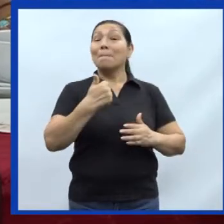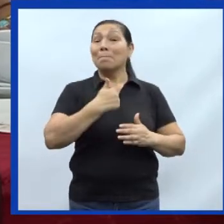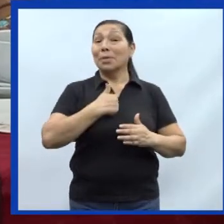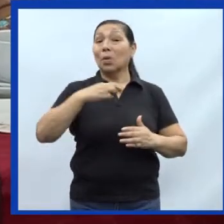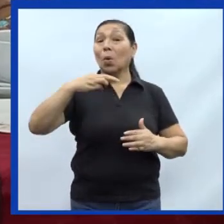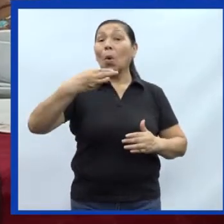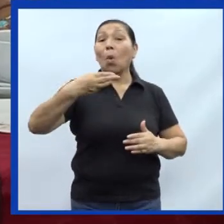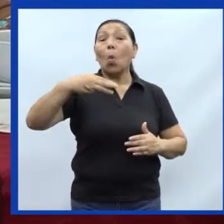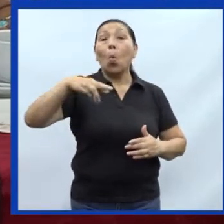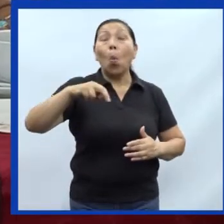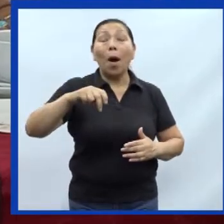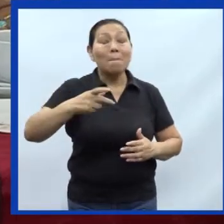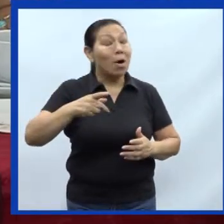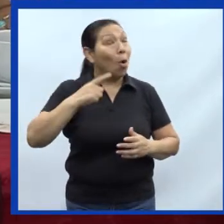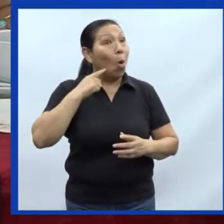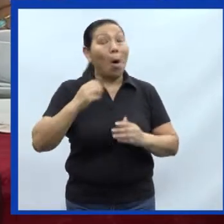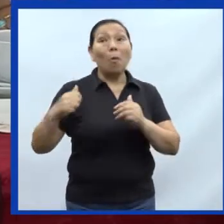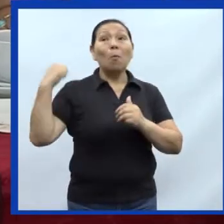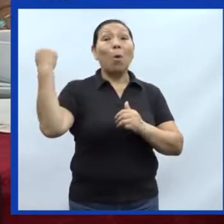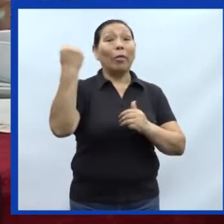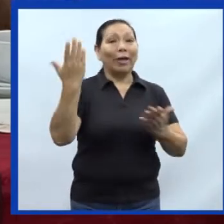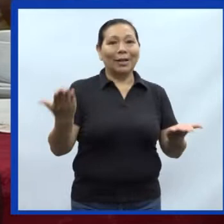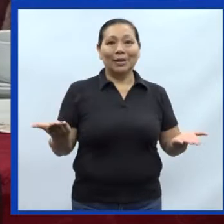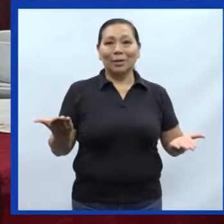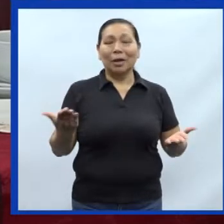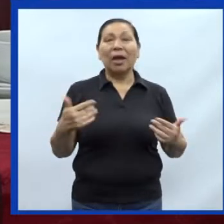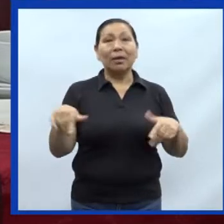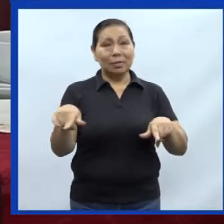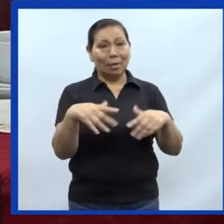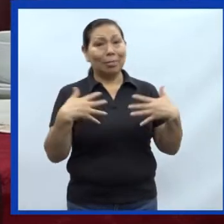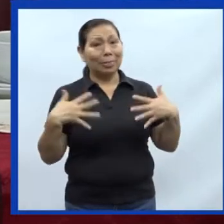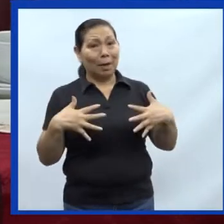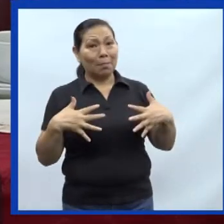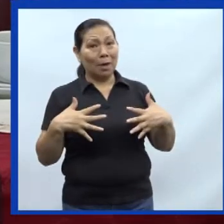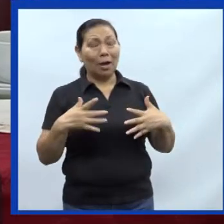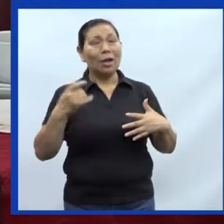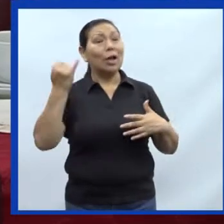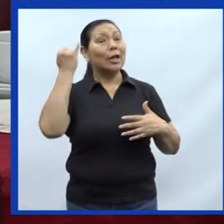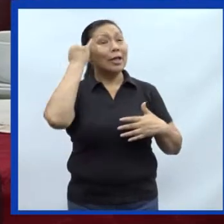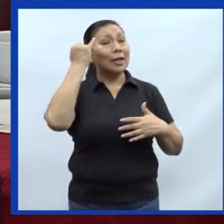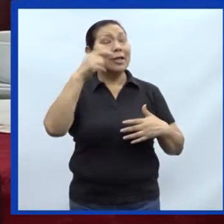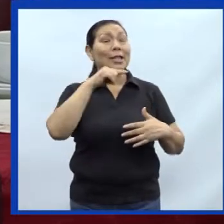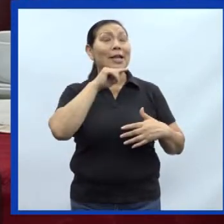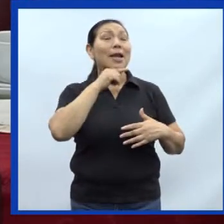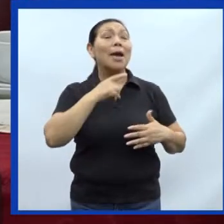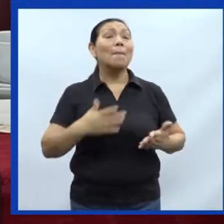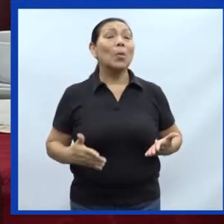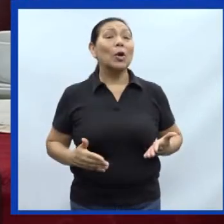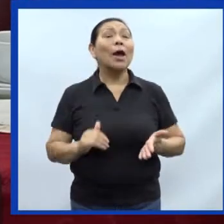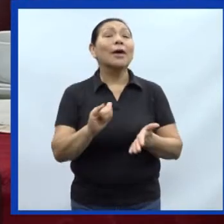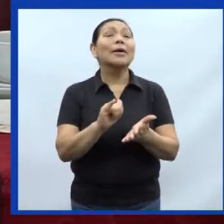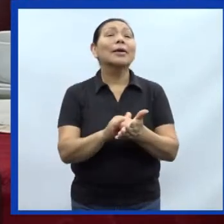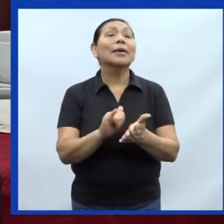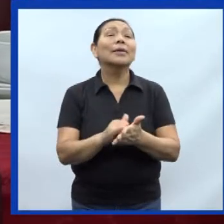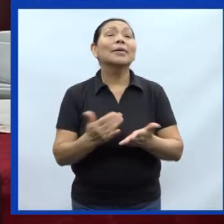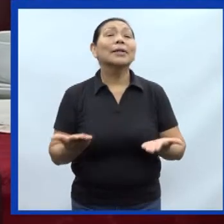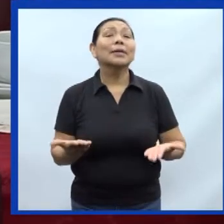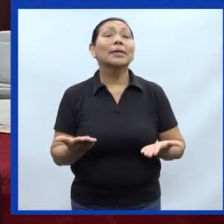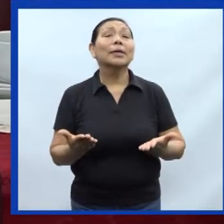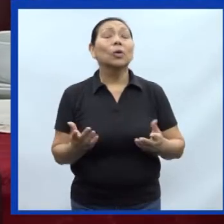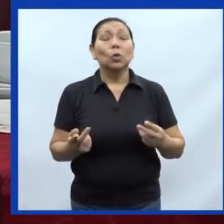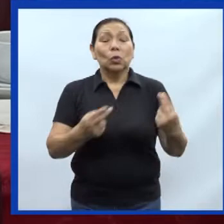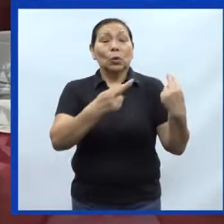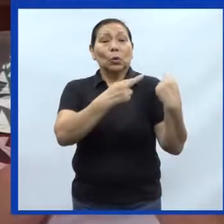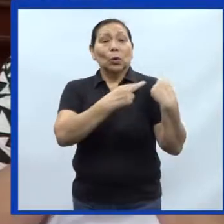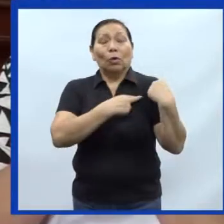Mario Guamán. Fue difícil. O sea, ese es el temor también por la idiosincrasia de la mujer de que asumir